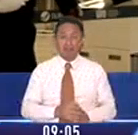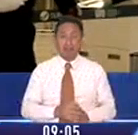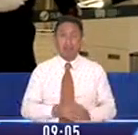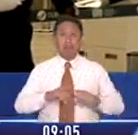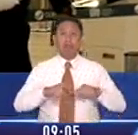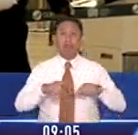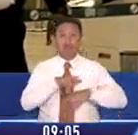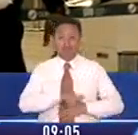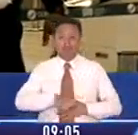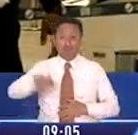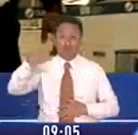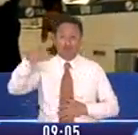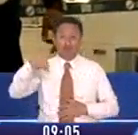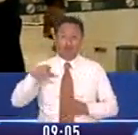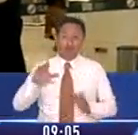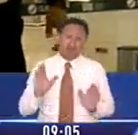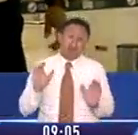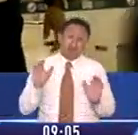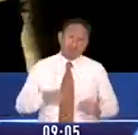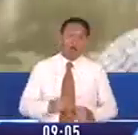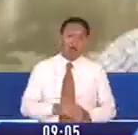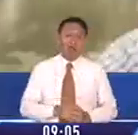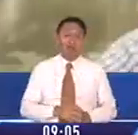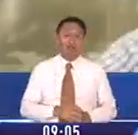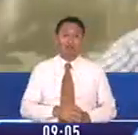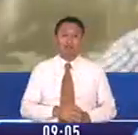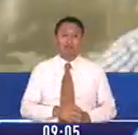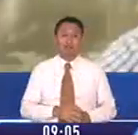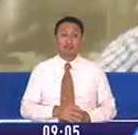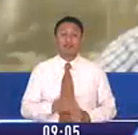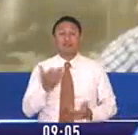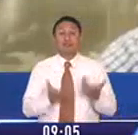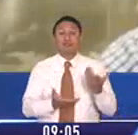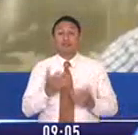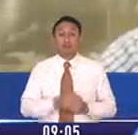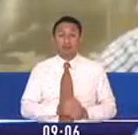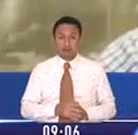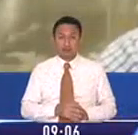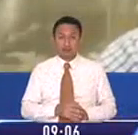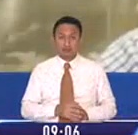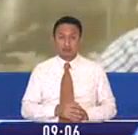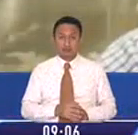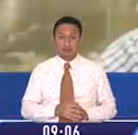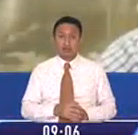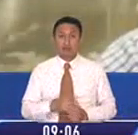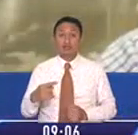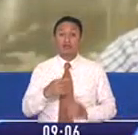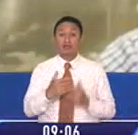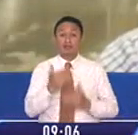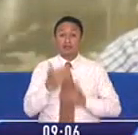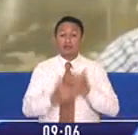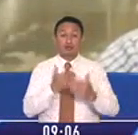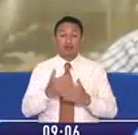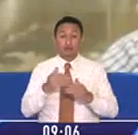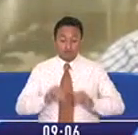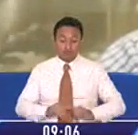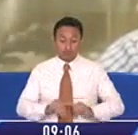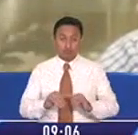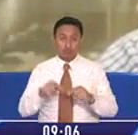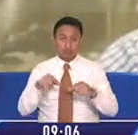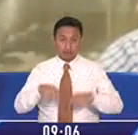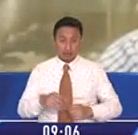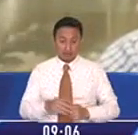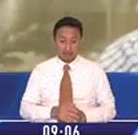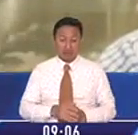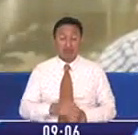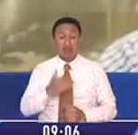del país es una opción para su defensa. En el supuesto no consentido de que el proceso continúe así, de alguna